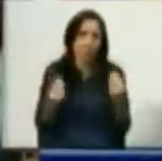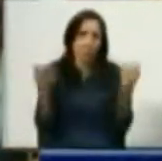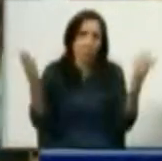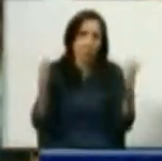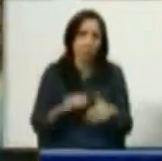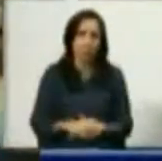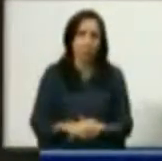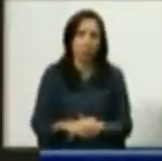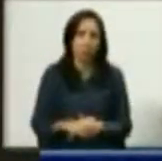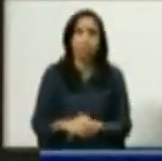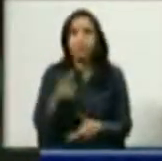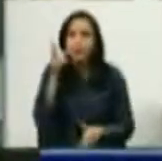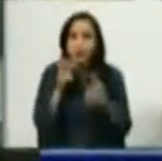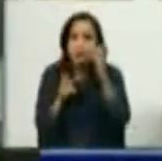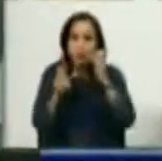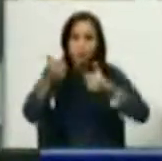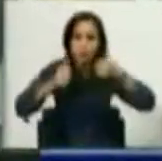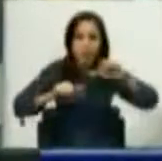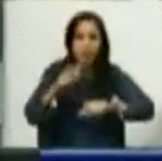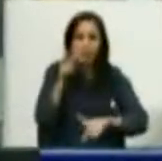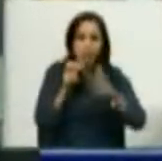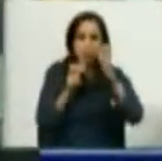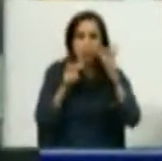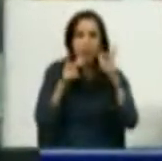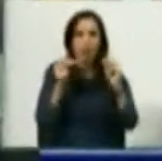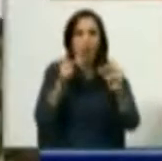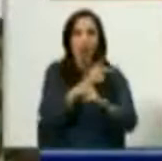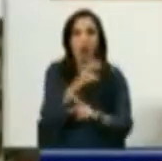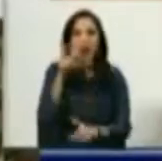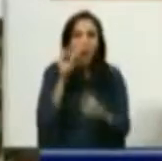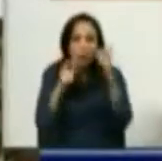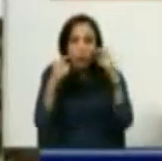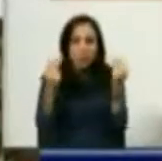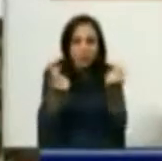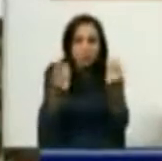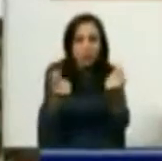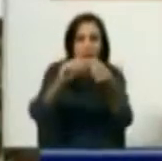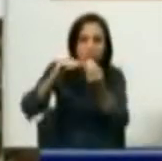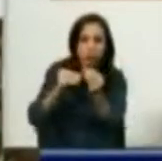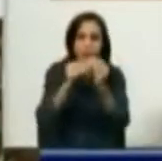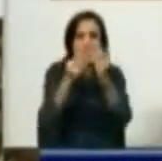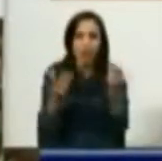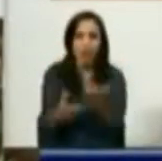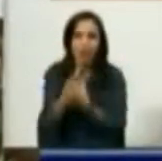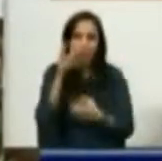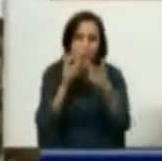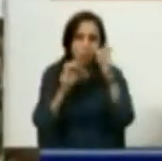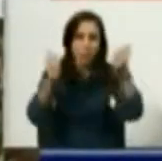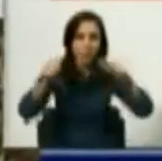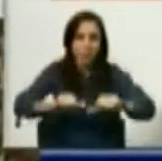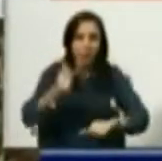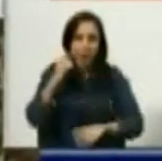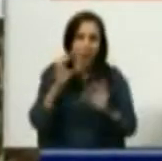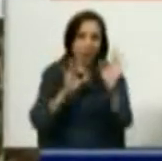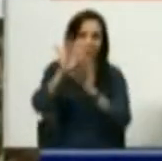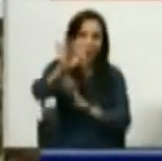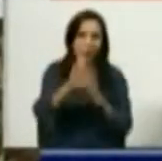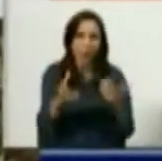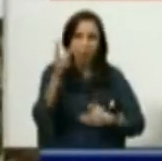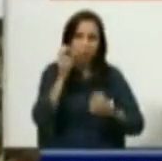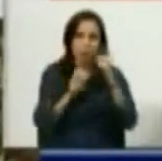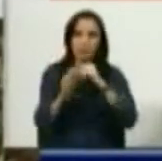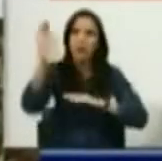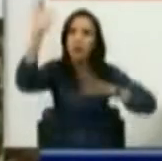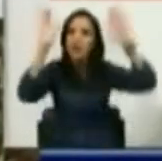no se escucha ahí atrás no se escucha bien allá atrás no se escucha bien ahí atrás no se escucha no se escucha pero